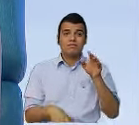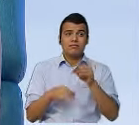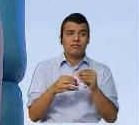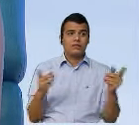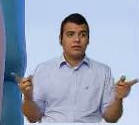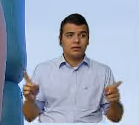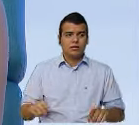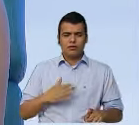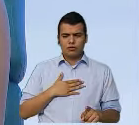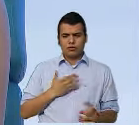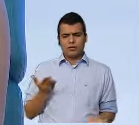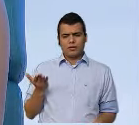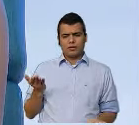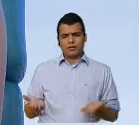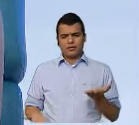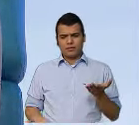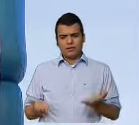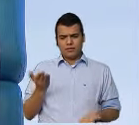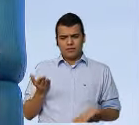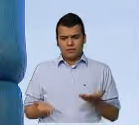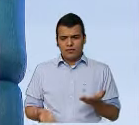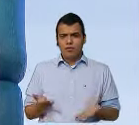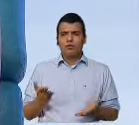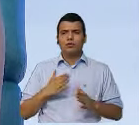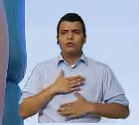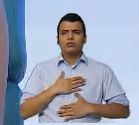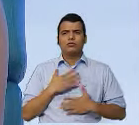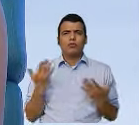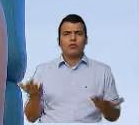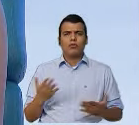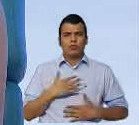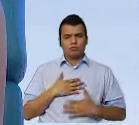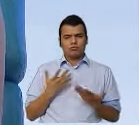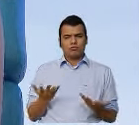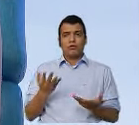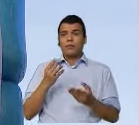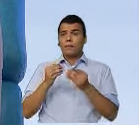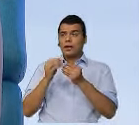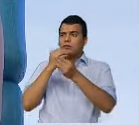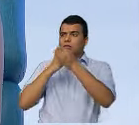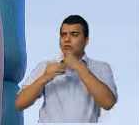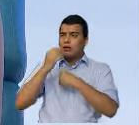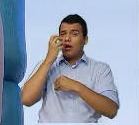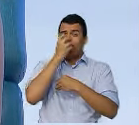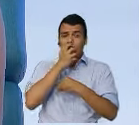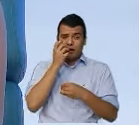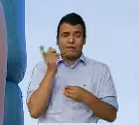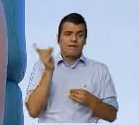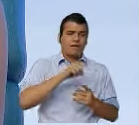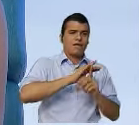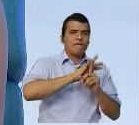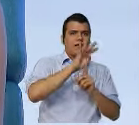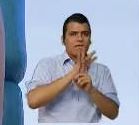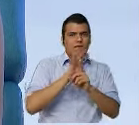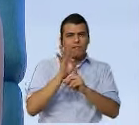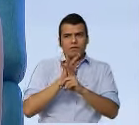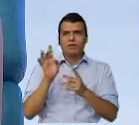un equilibrio entre el aporte de calorías, el aporte de fibra, el